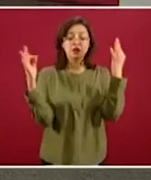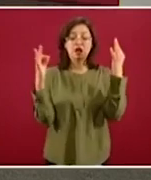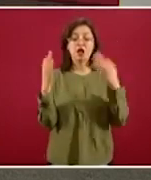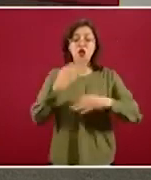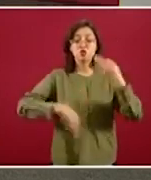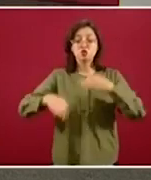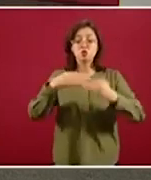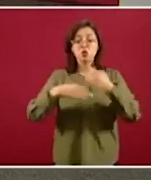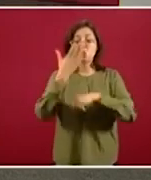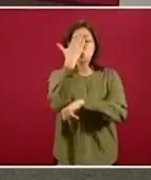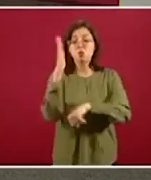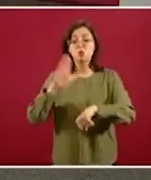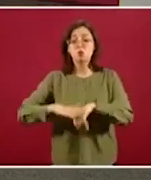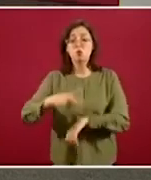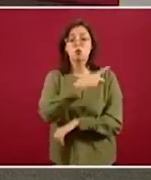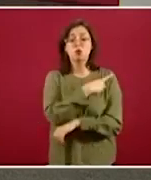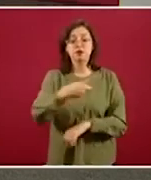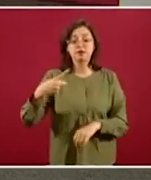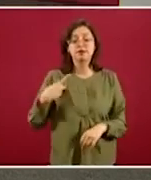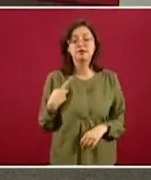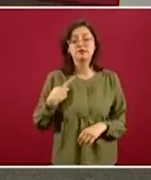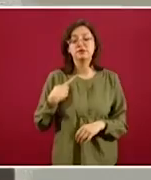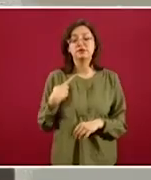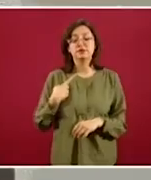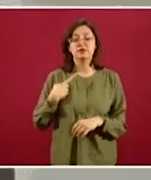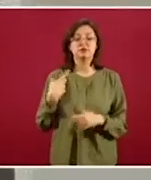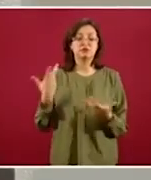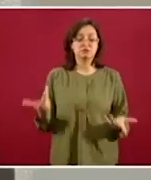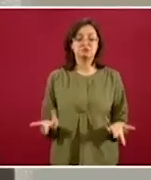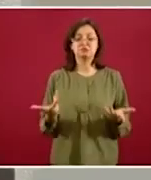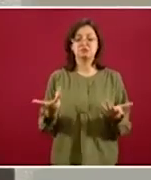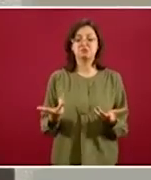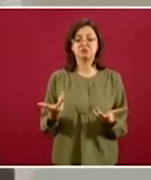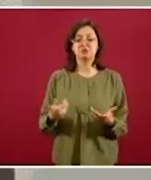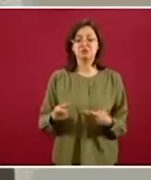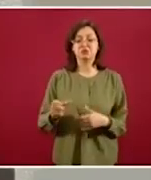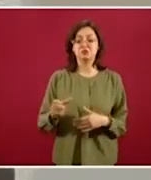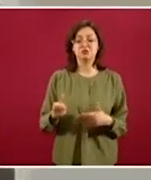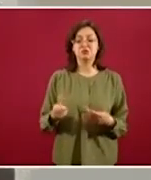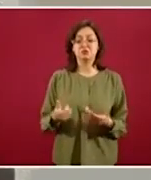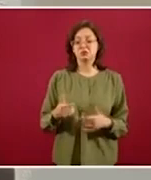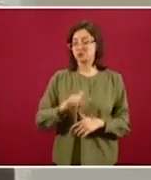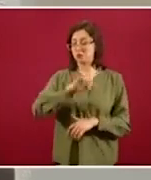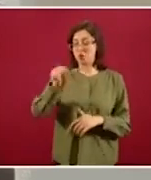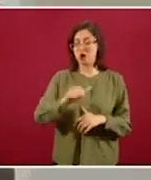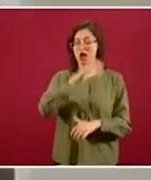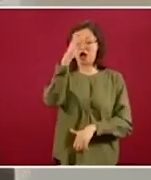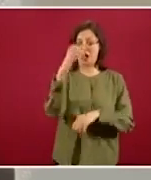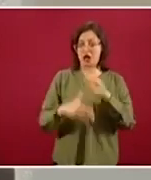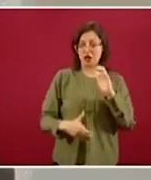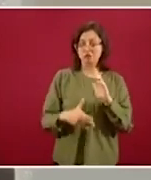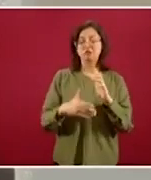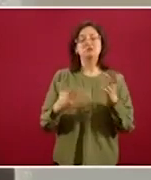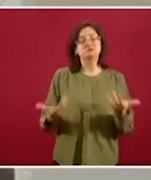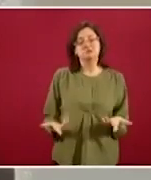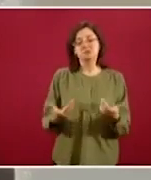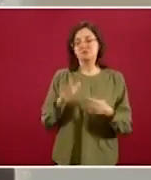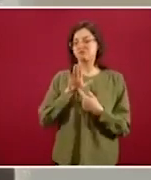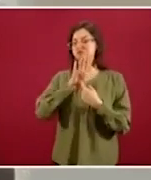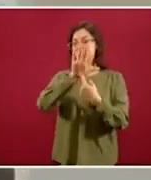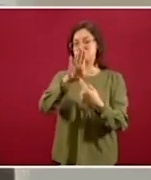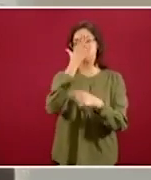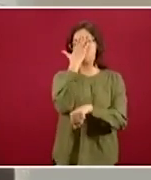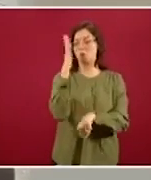tener todos en mente y también así cerraremos la conferencia de prensa una vez que el doctor Reyes Terán nos